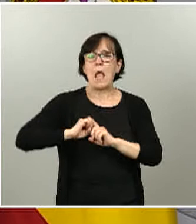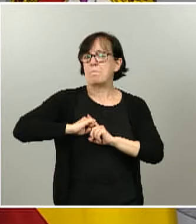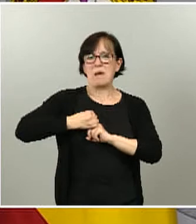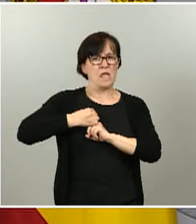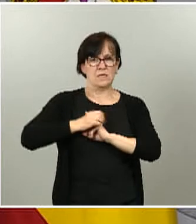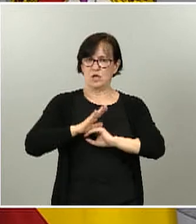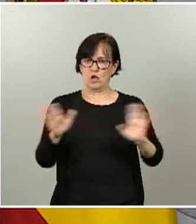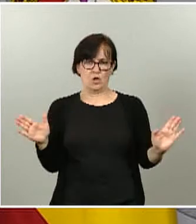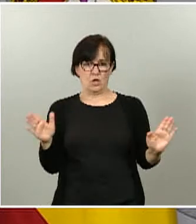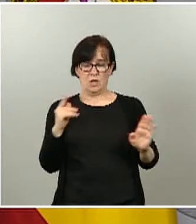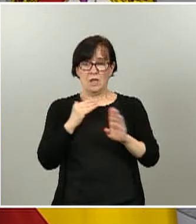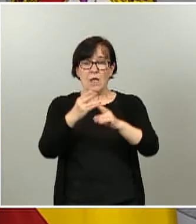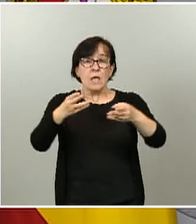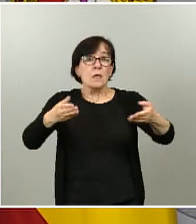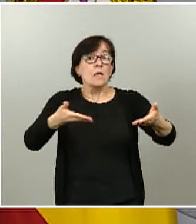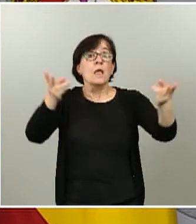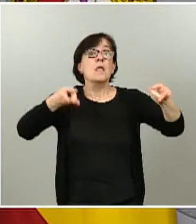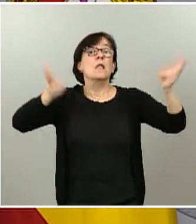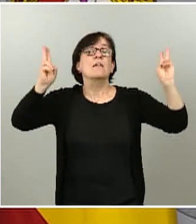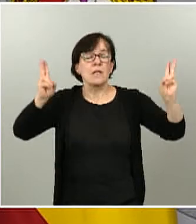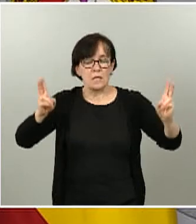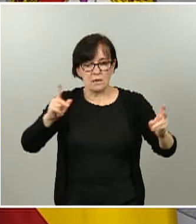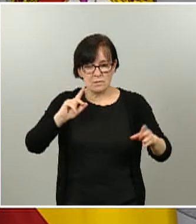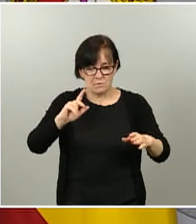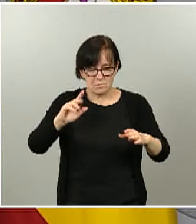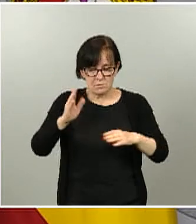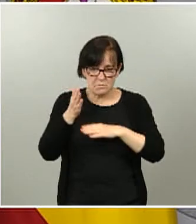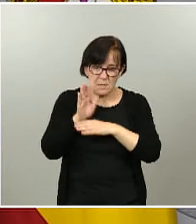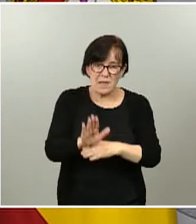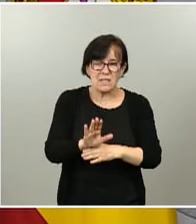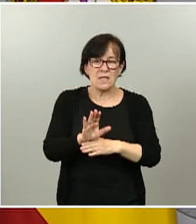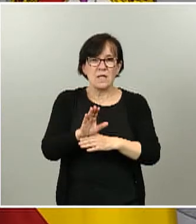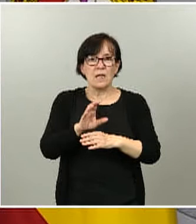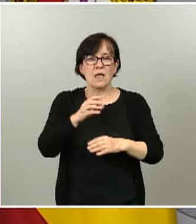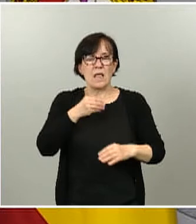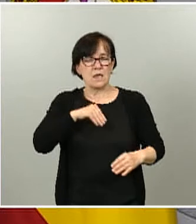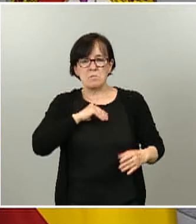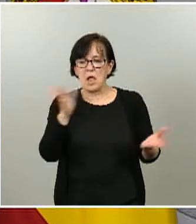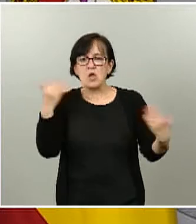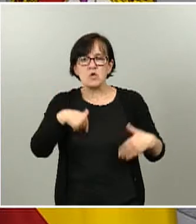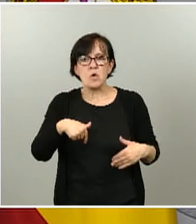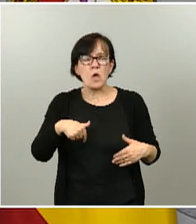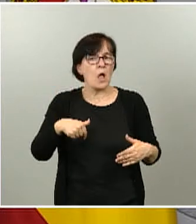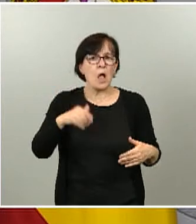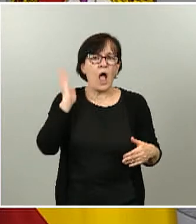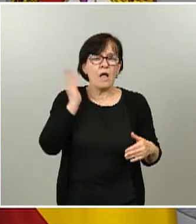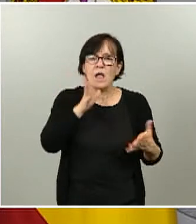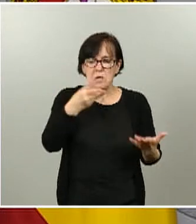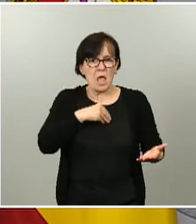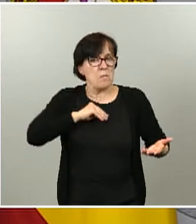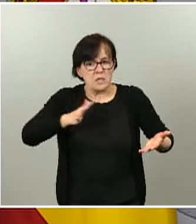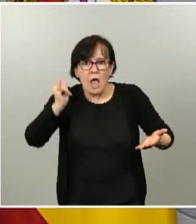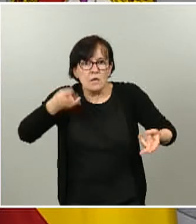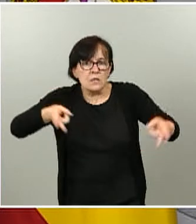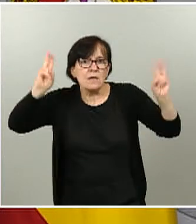de libertades que se plantean en nuestro país no hay ningún tipo de afectación. En España hay libertad, costó